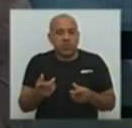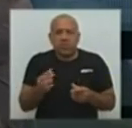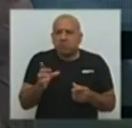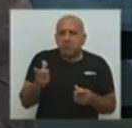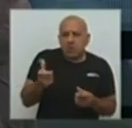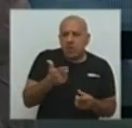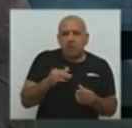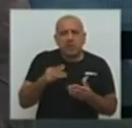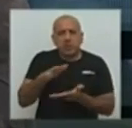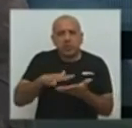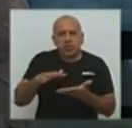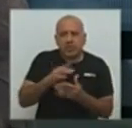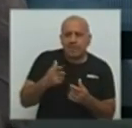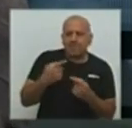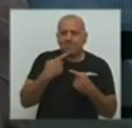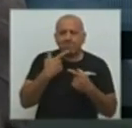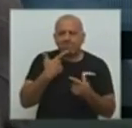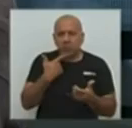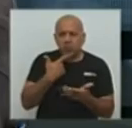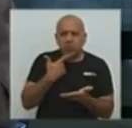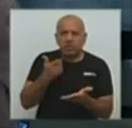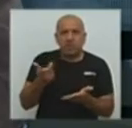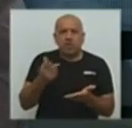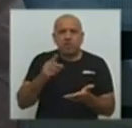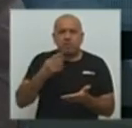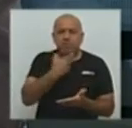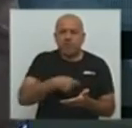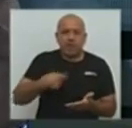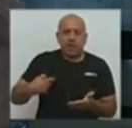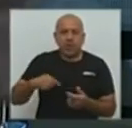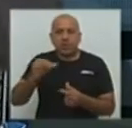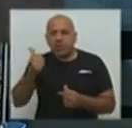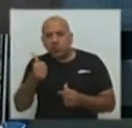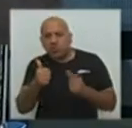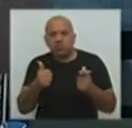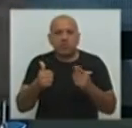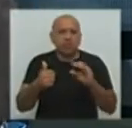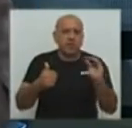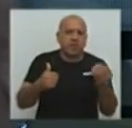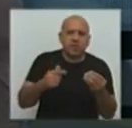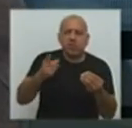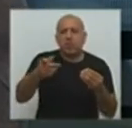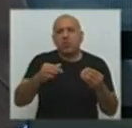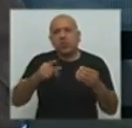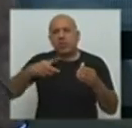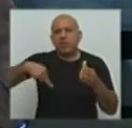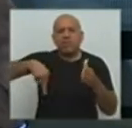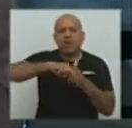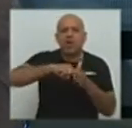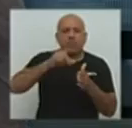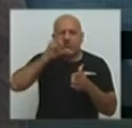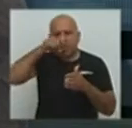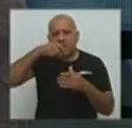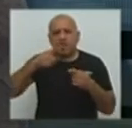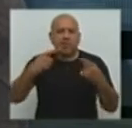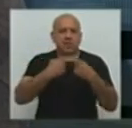situaciones polémicas en las que dijeran algo de pero él ganó por tal cosa alguna falta alguien va a decir si la patada de forma que ella o alguna otra cosa